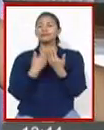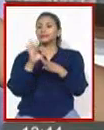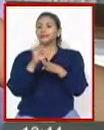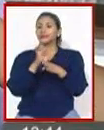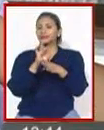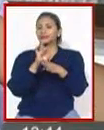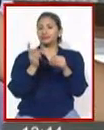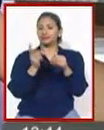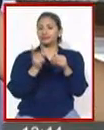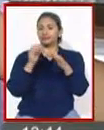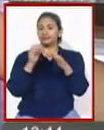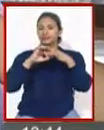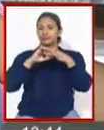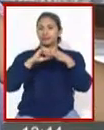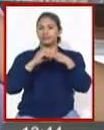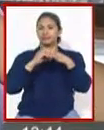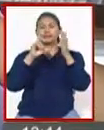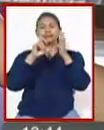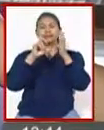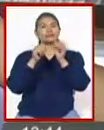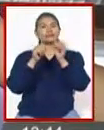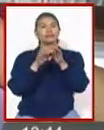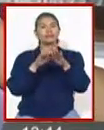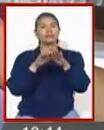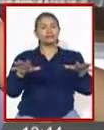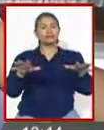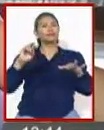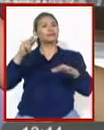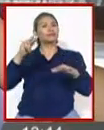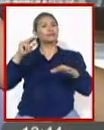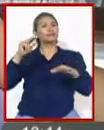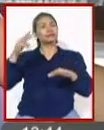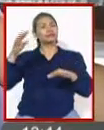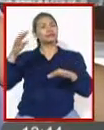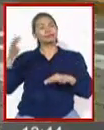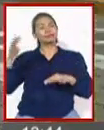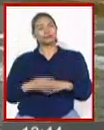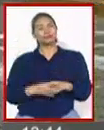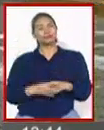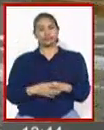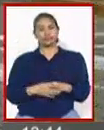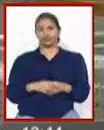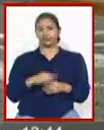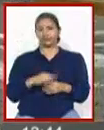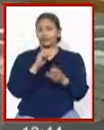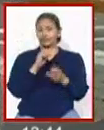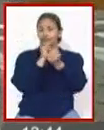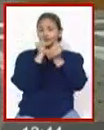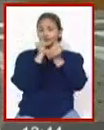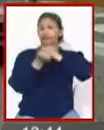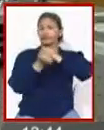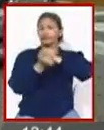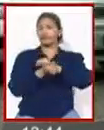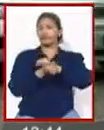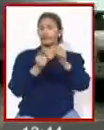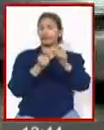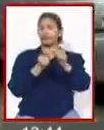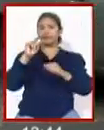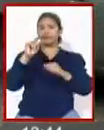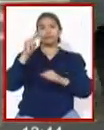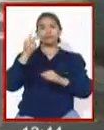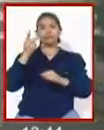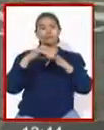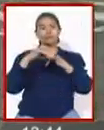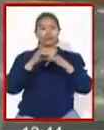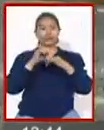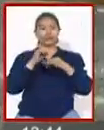tema en un primer anillo para después ampliarlo a un segundo, a un tercero, hasta un cuarto, ¿no? Dentro de estas modificaciones en el primer y segundo anillo,